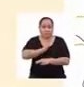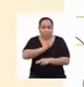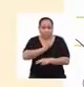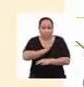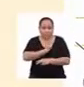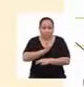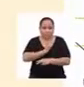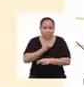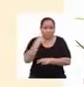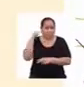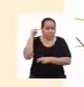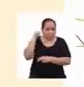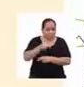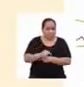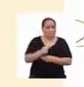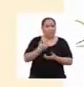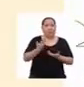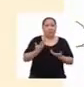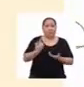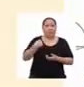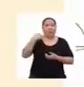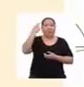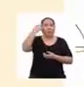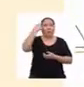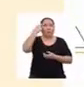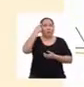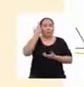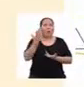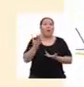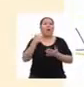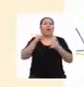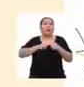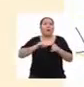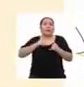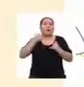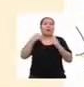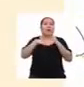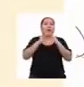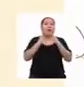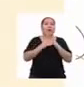mismos y eso nos obliga a hacer una cuarentena